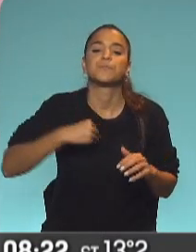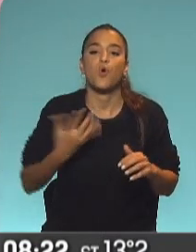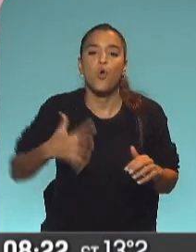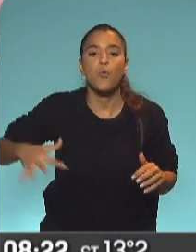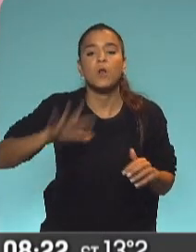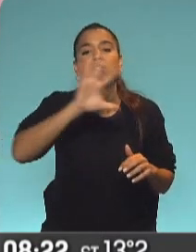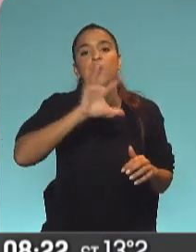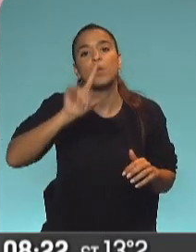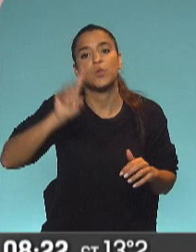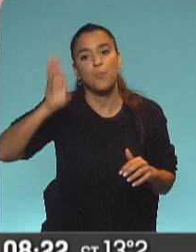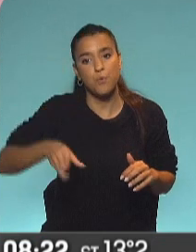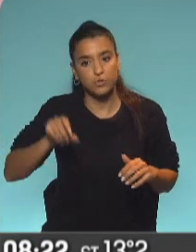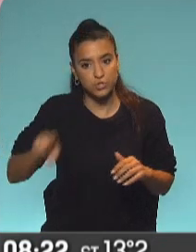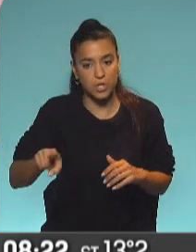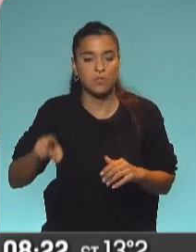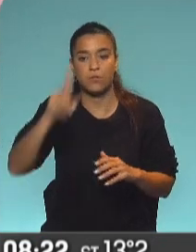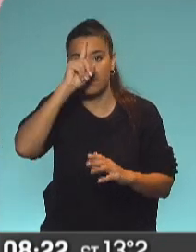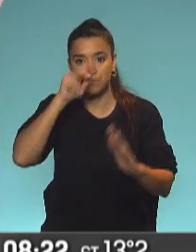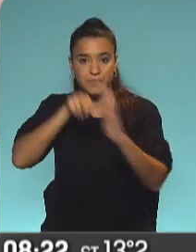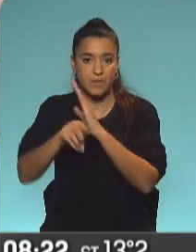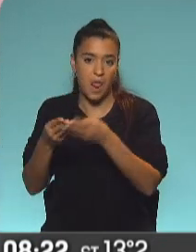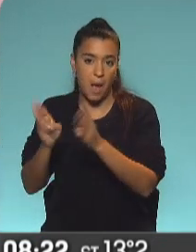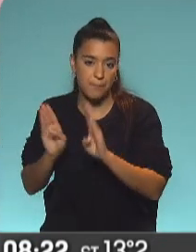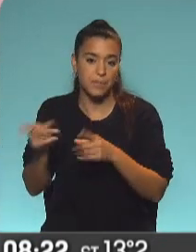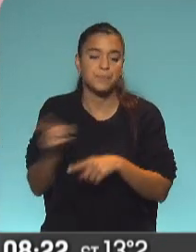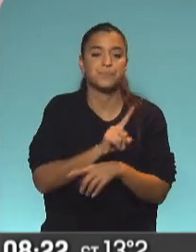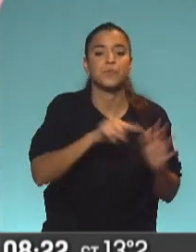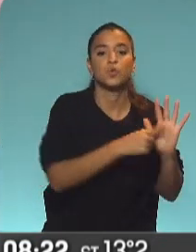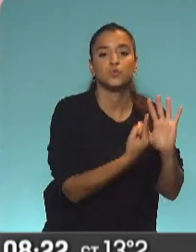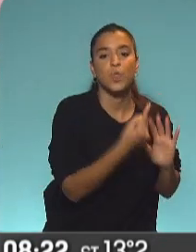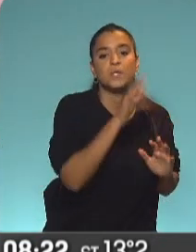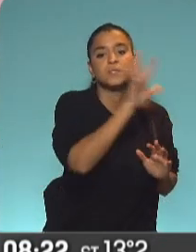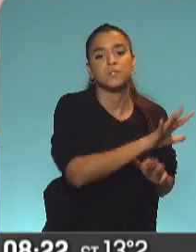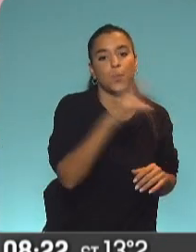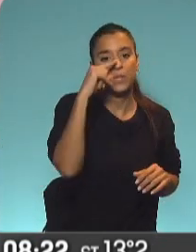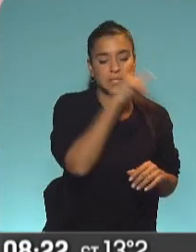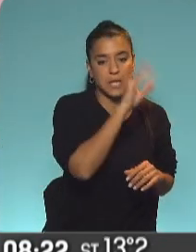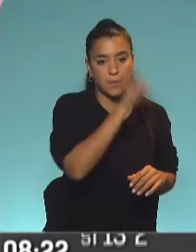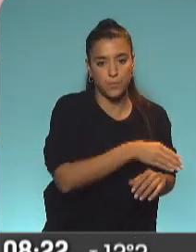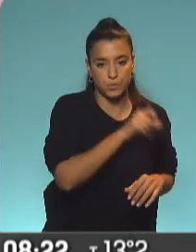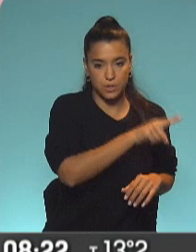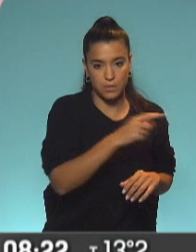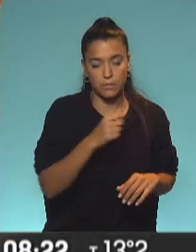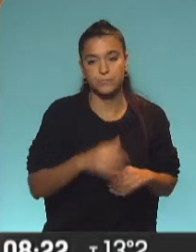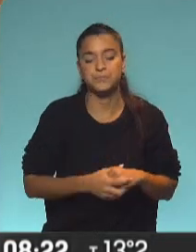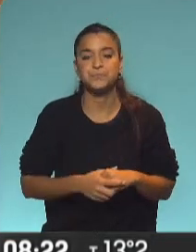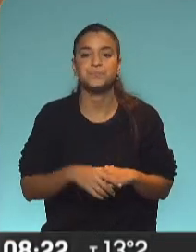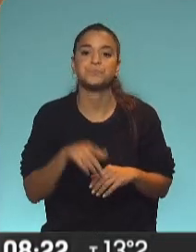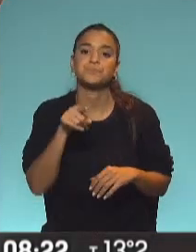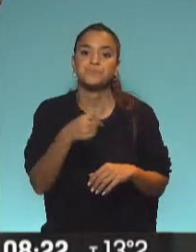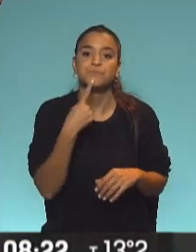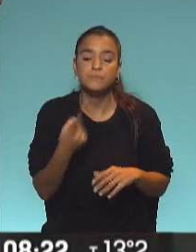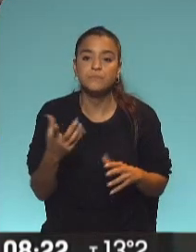del 51% la ocupación de camas en terapia y en la ciudad de Buenos Aires es del 57%. Con un clima